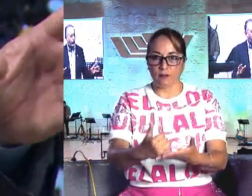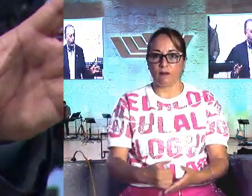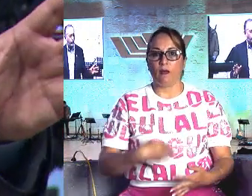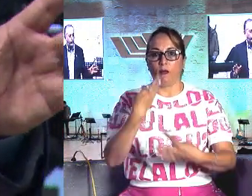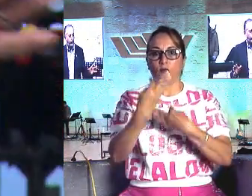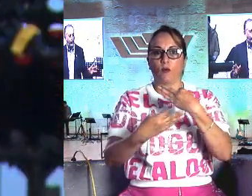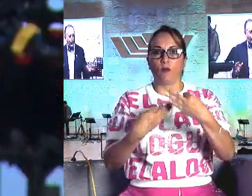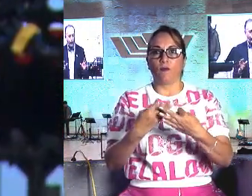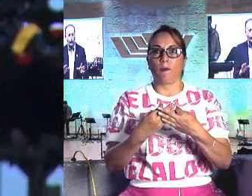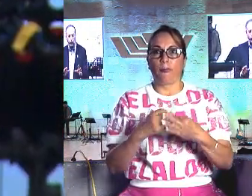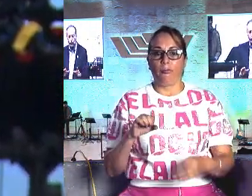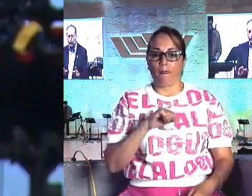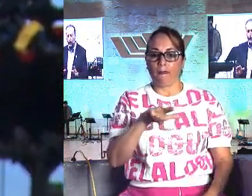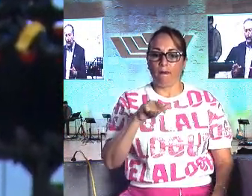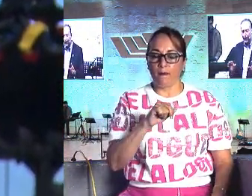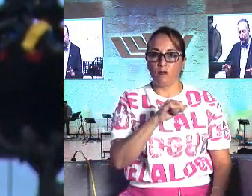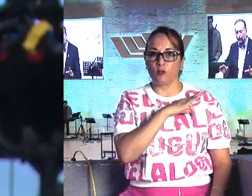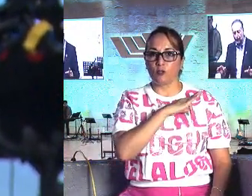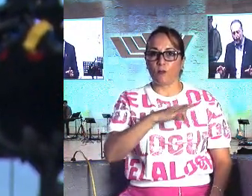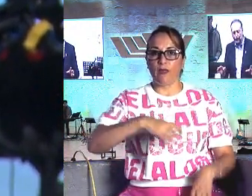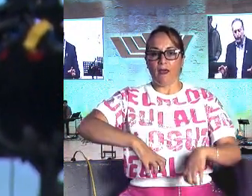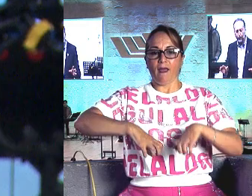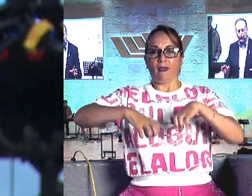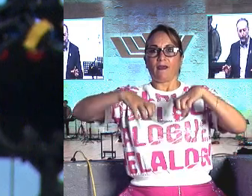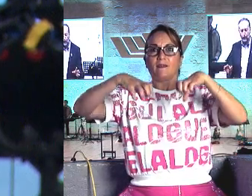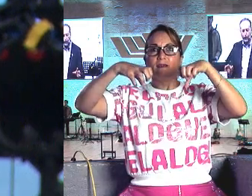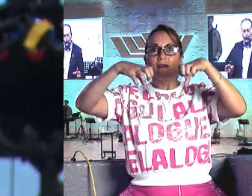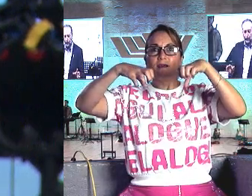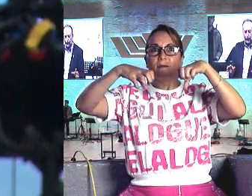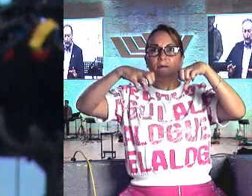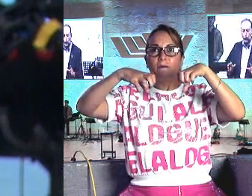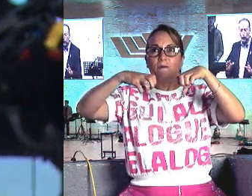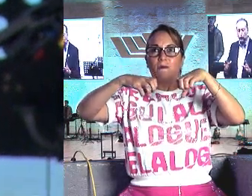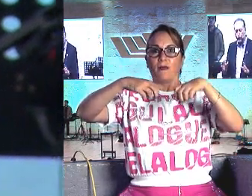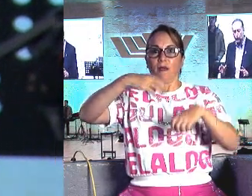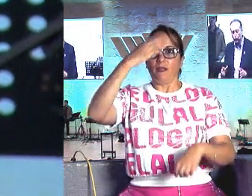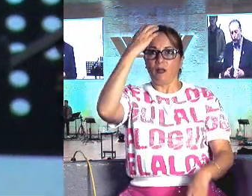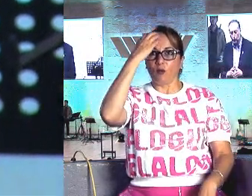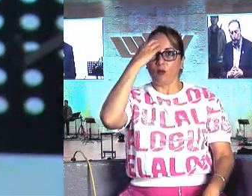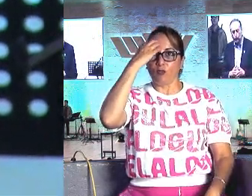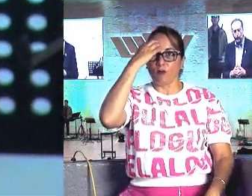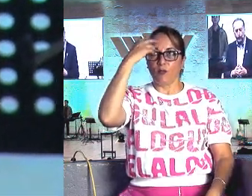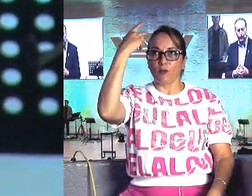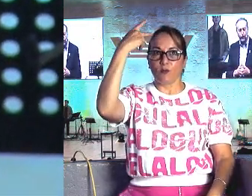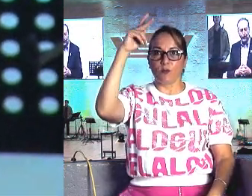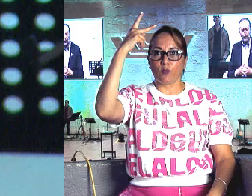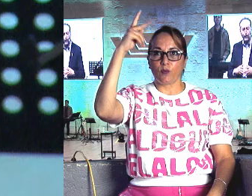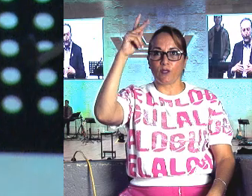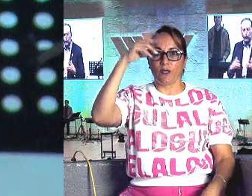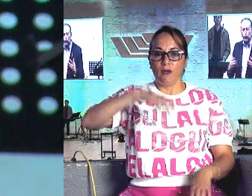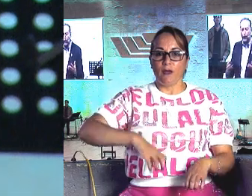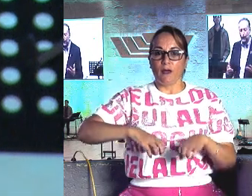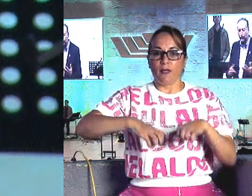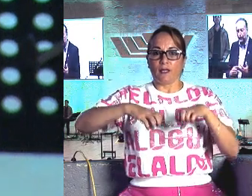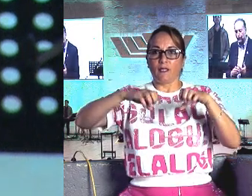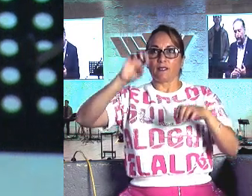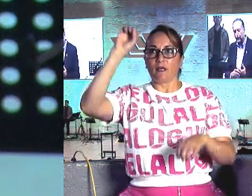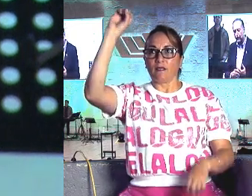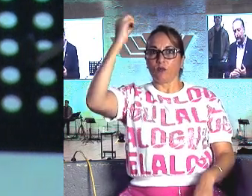todo y que ellos crezcan en el conocimiento tuyo, crezcan en tu